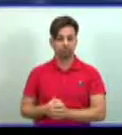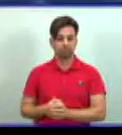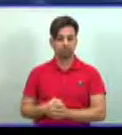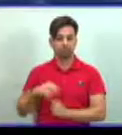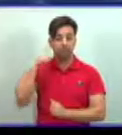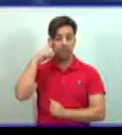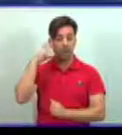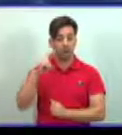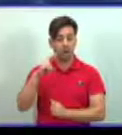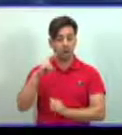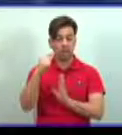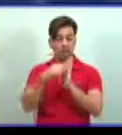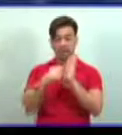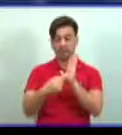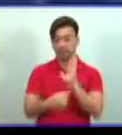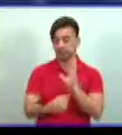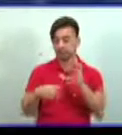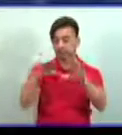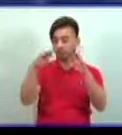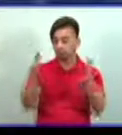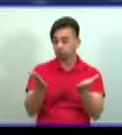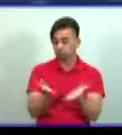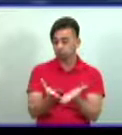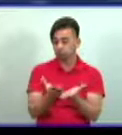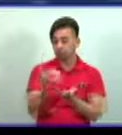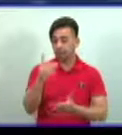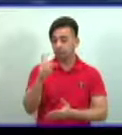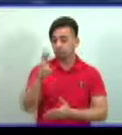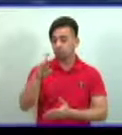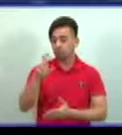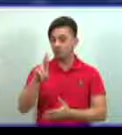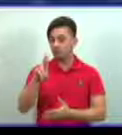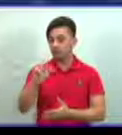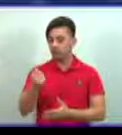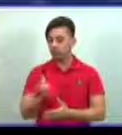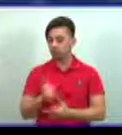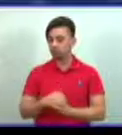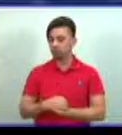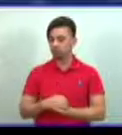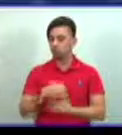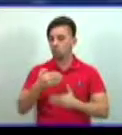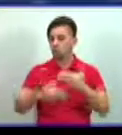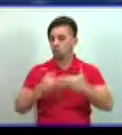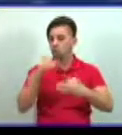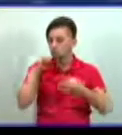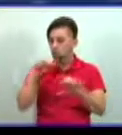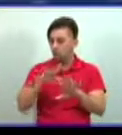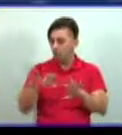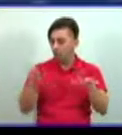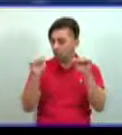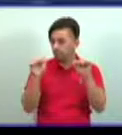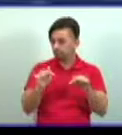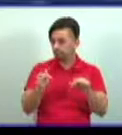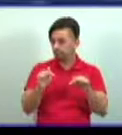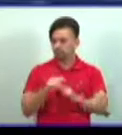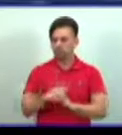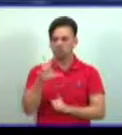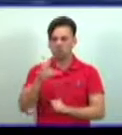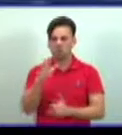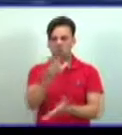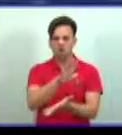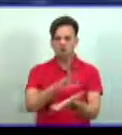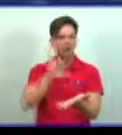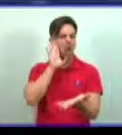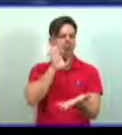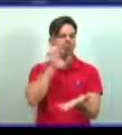los procesos que suceden en ella, cómo la contaminación de un lugar puede afectar a otro, a partir de qué elementos que ya